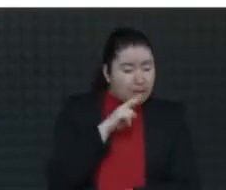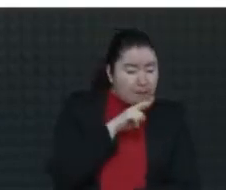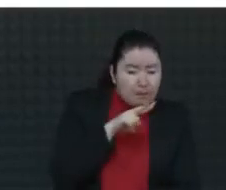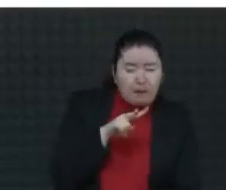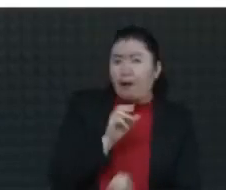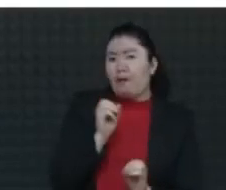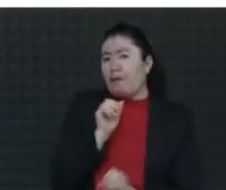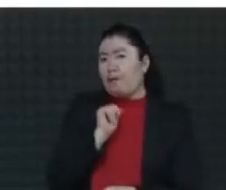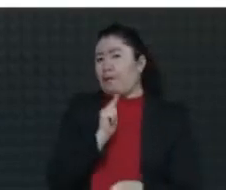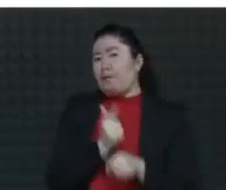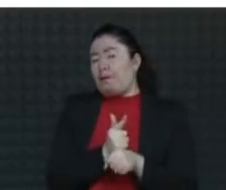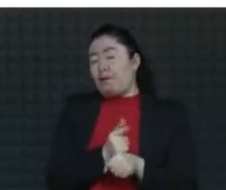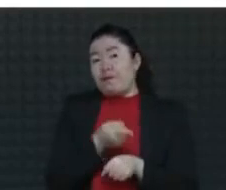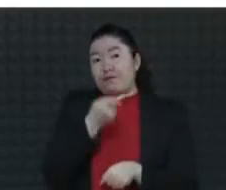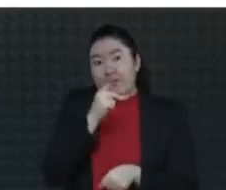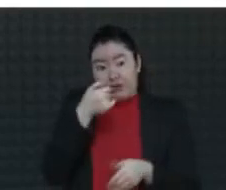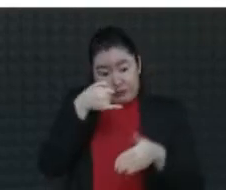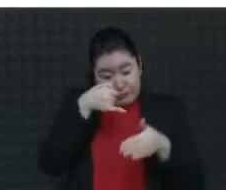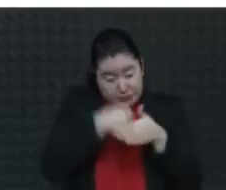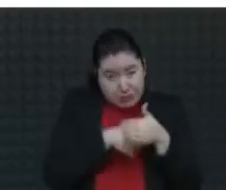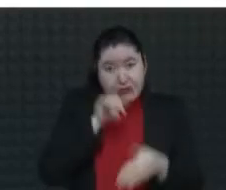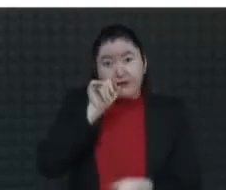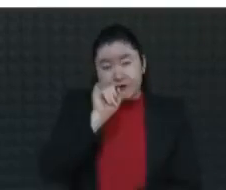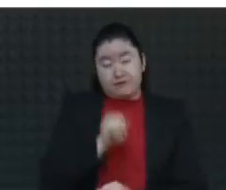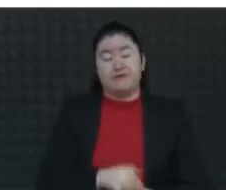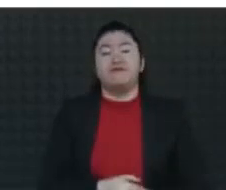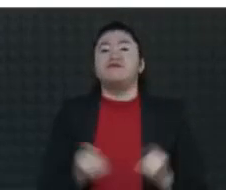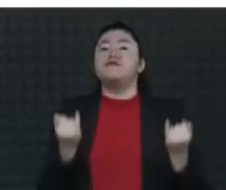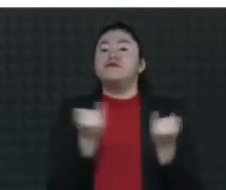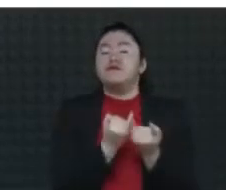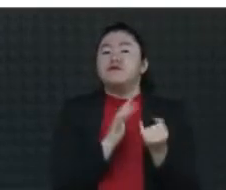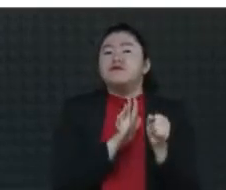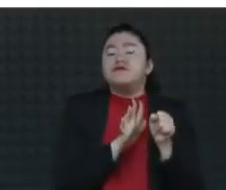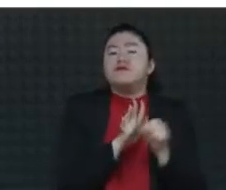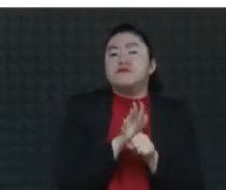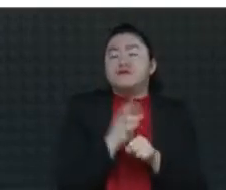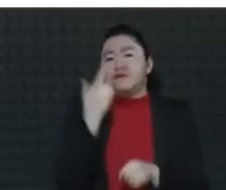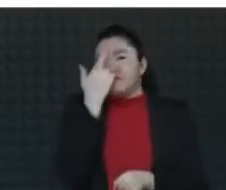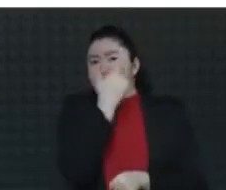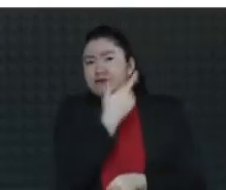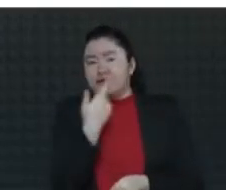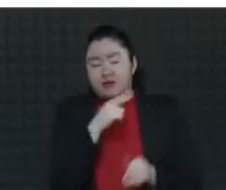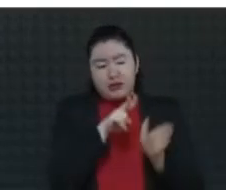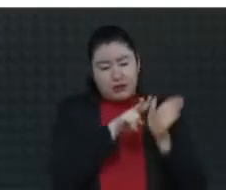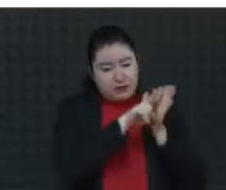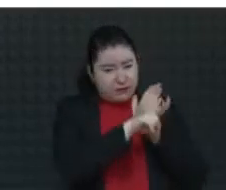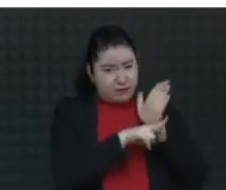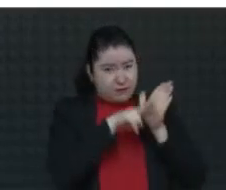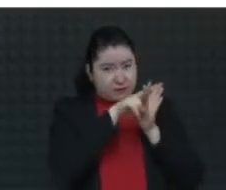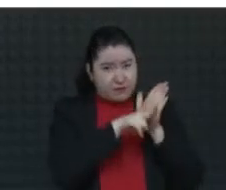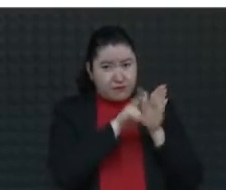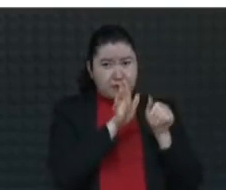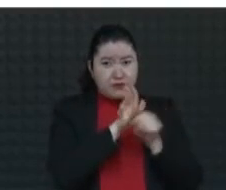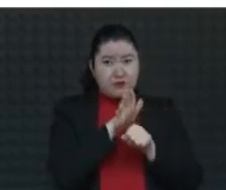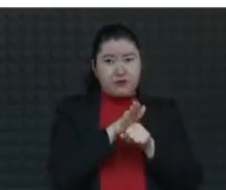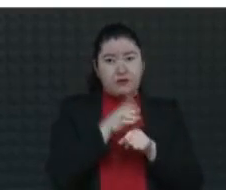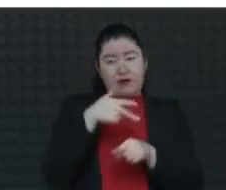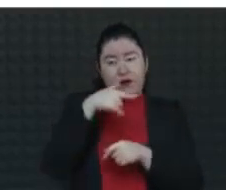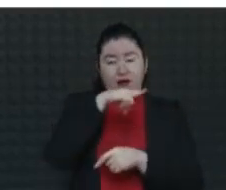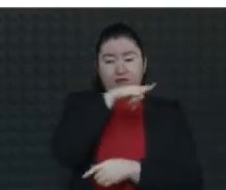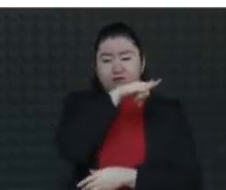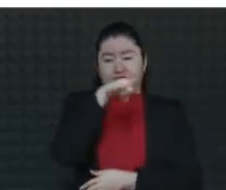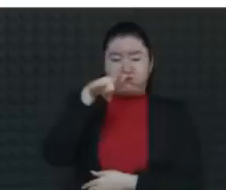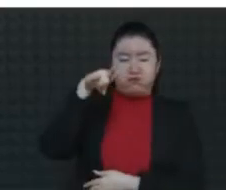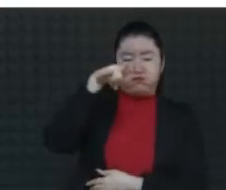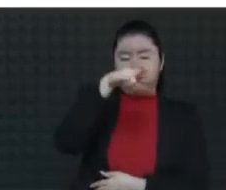Se identificó deflexión descendente significativa a partir de una inspección en video realizada por drones en diciembre